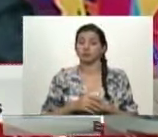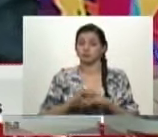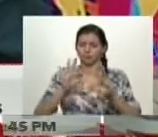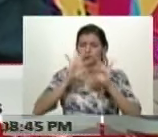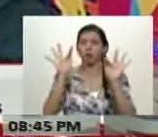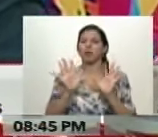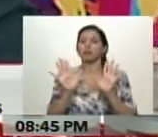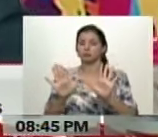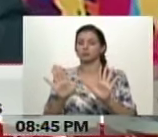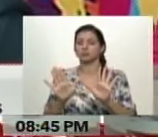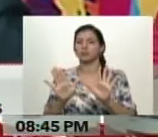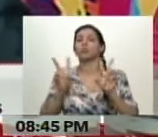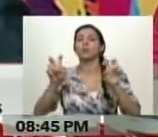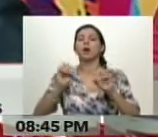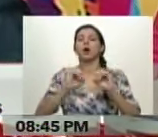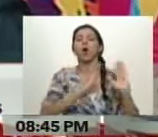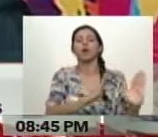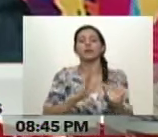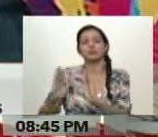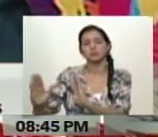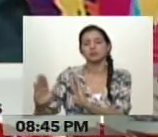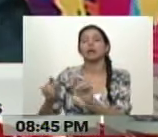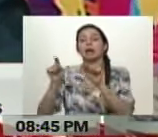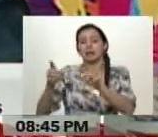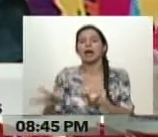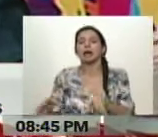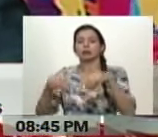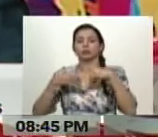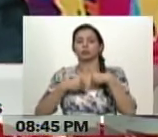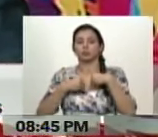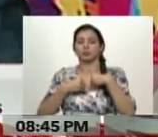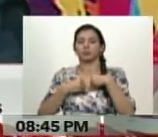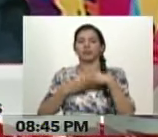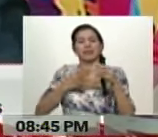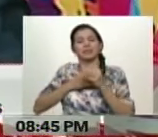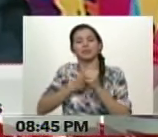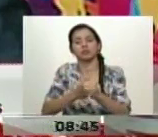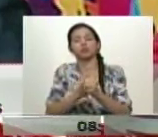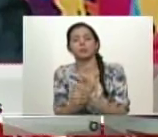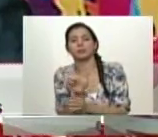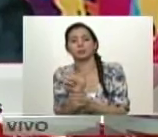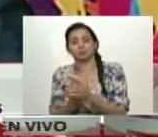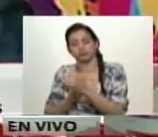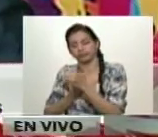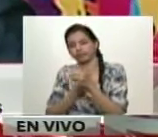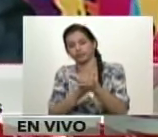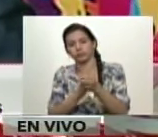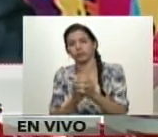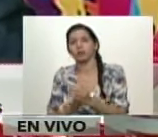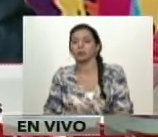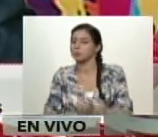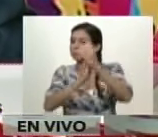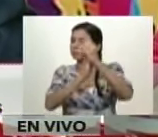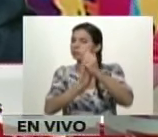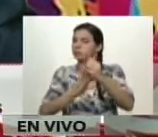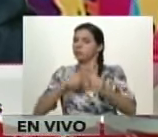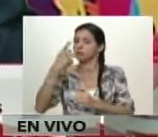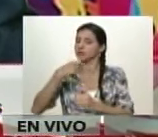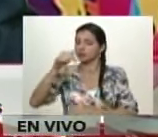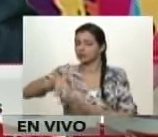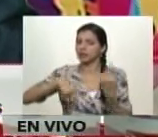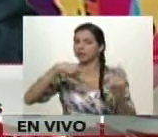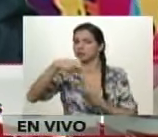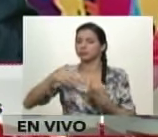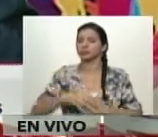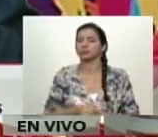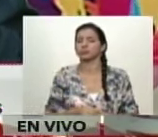coyuntura de crisis asuma la conducción de nuestro partido y asuma la vanguardia política de la revolución